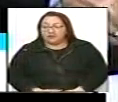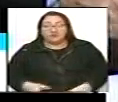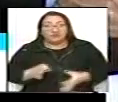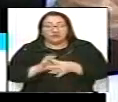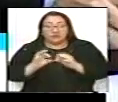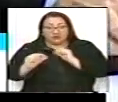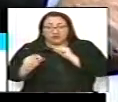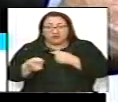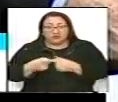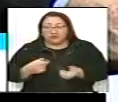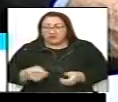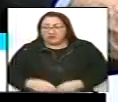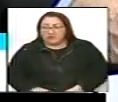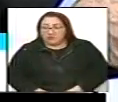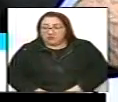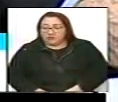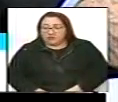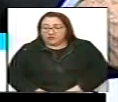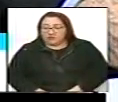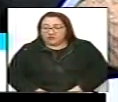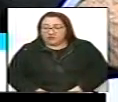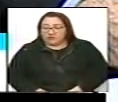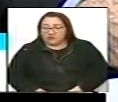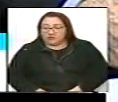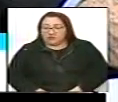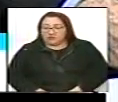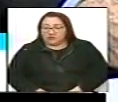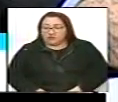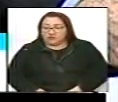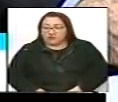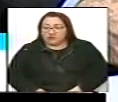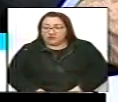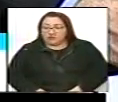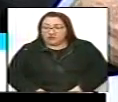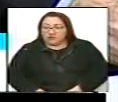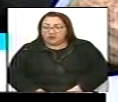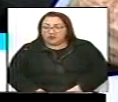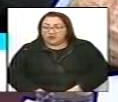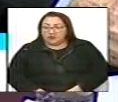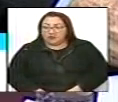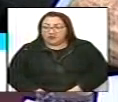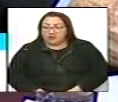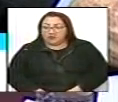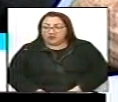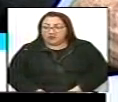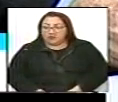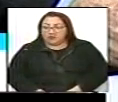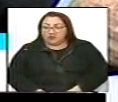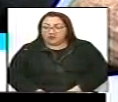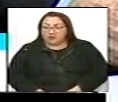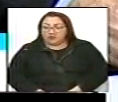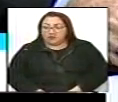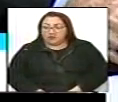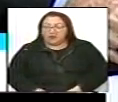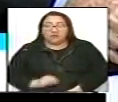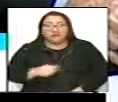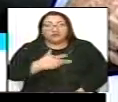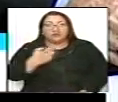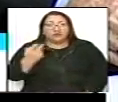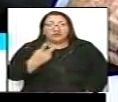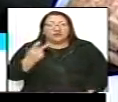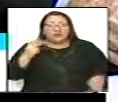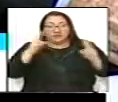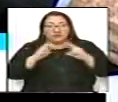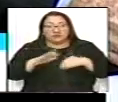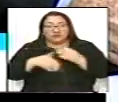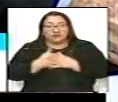falta tampoco. Pero hay una parte en la que sí, la 322, por el deslacrado, se le está investigando,